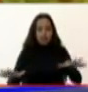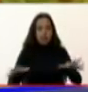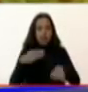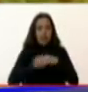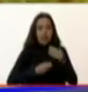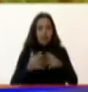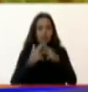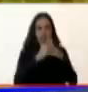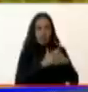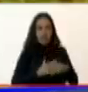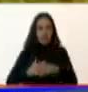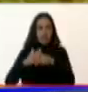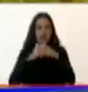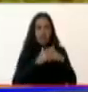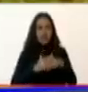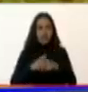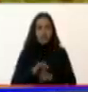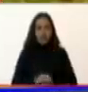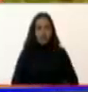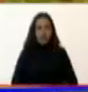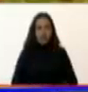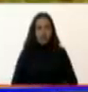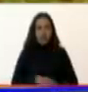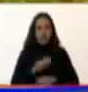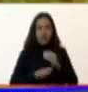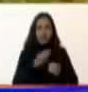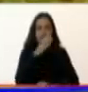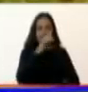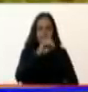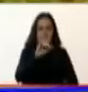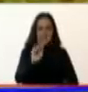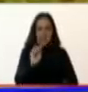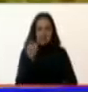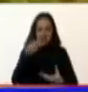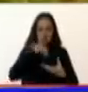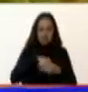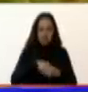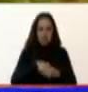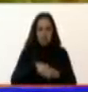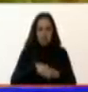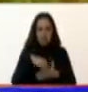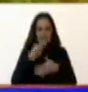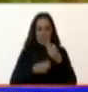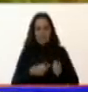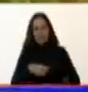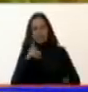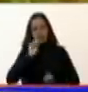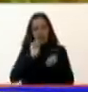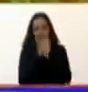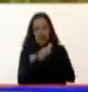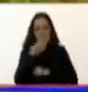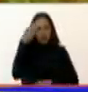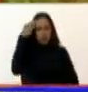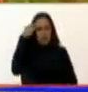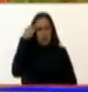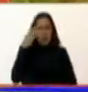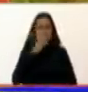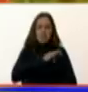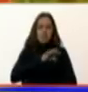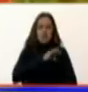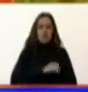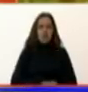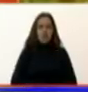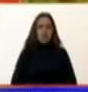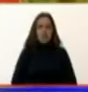Pentágono, la CIA, el Departamento de Estado penetra y corrompe ideológicamente nuestras sociedades. De manera que esa es la